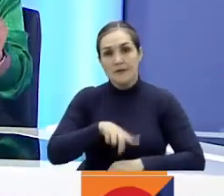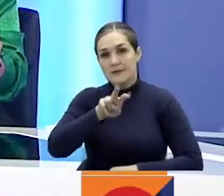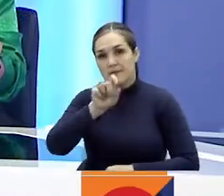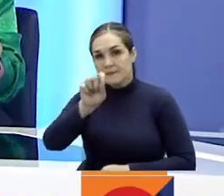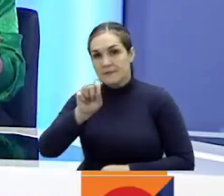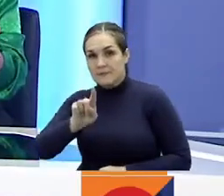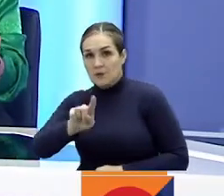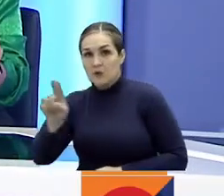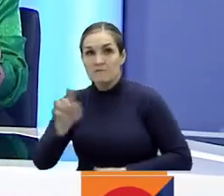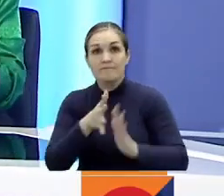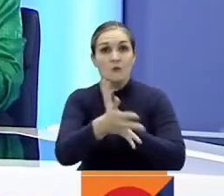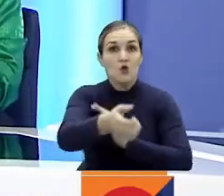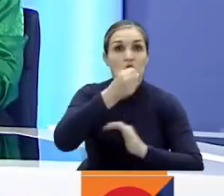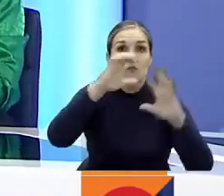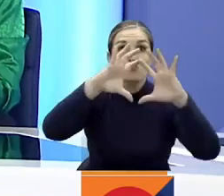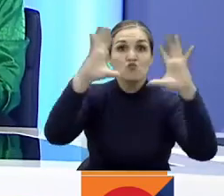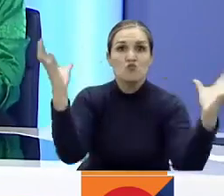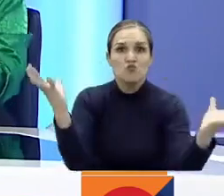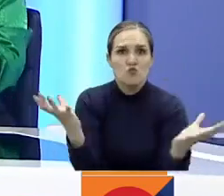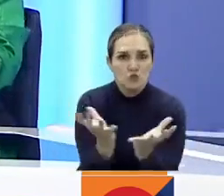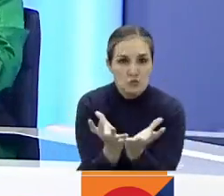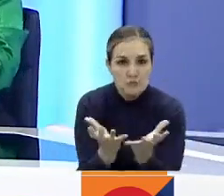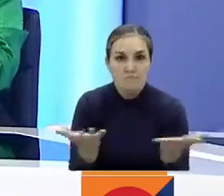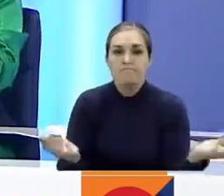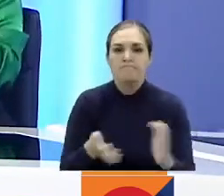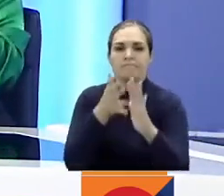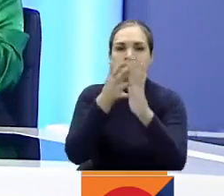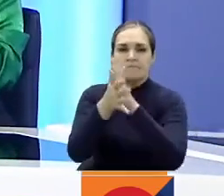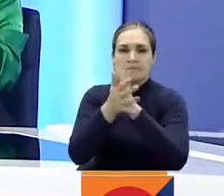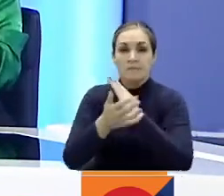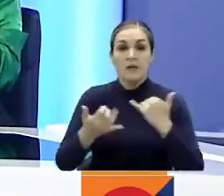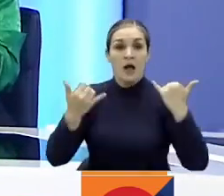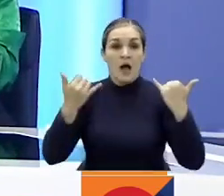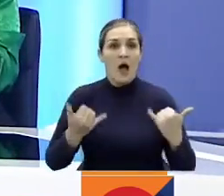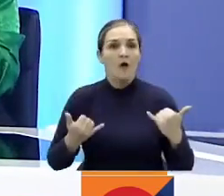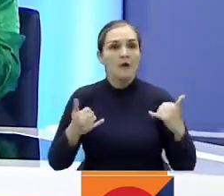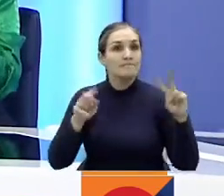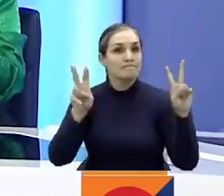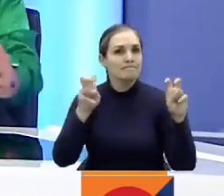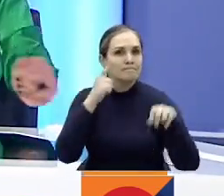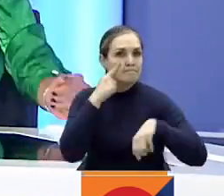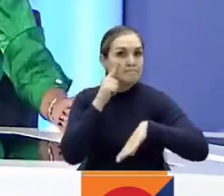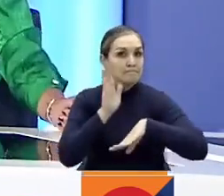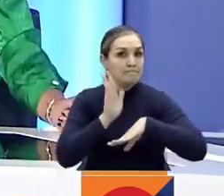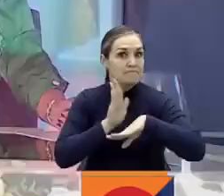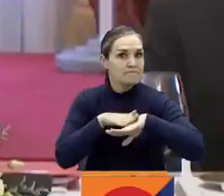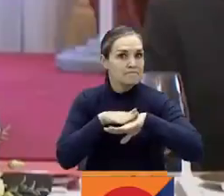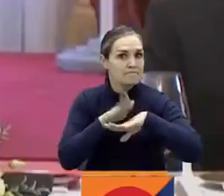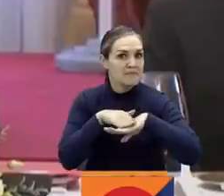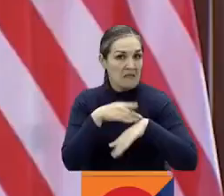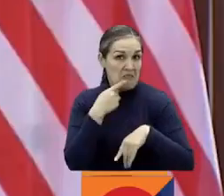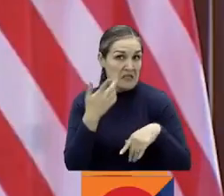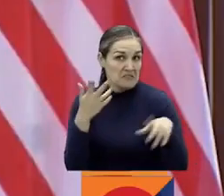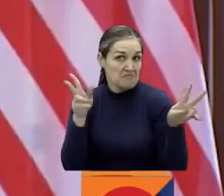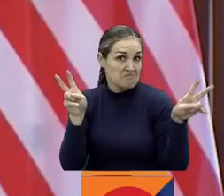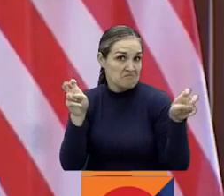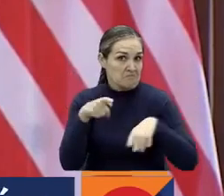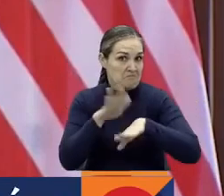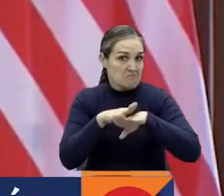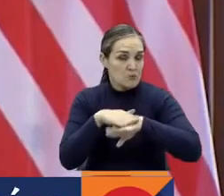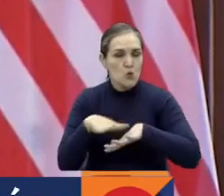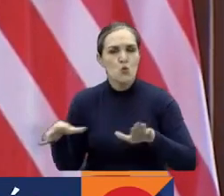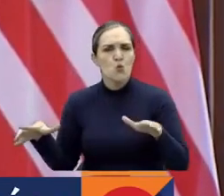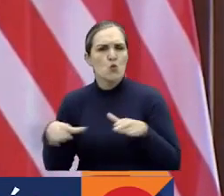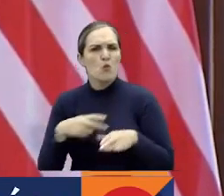7:11, la noticia en el mundo. A forma de, abre comillas, advertencia, cierre comillas, para las fuerzas separatistas,